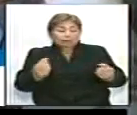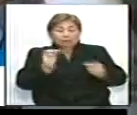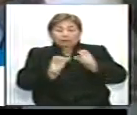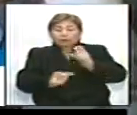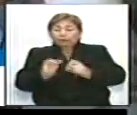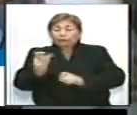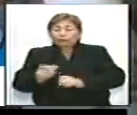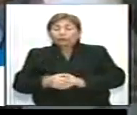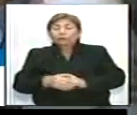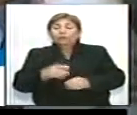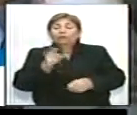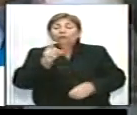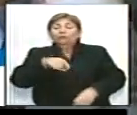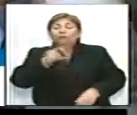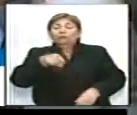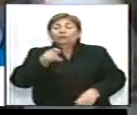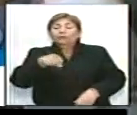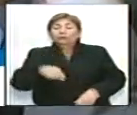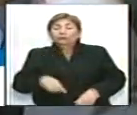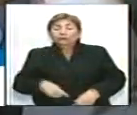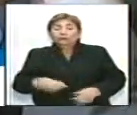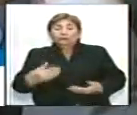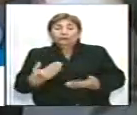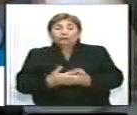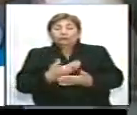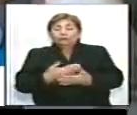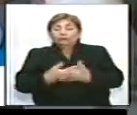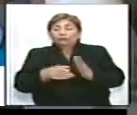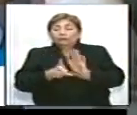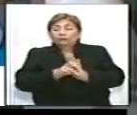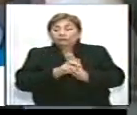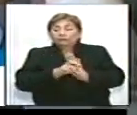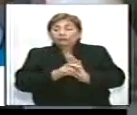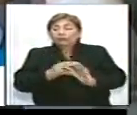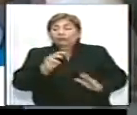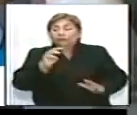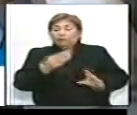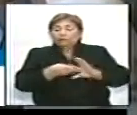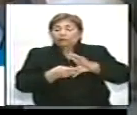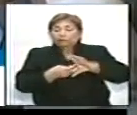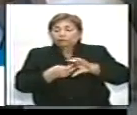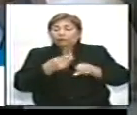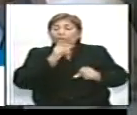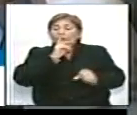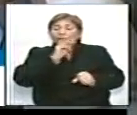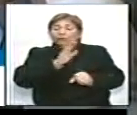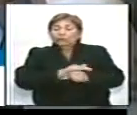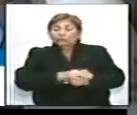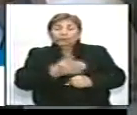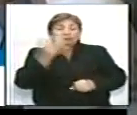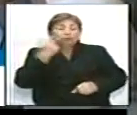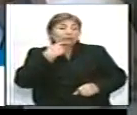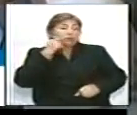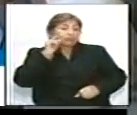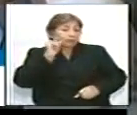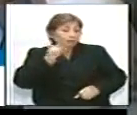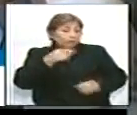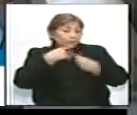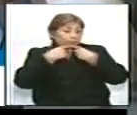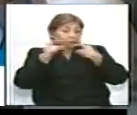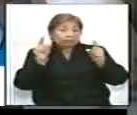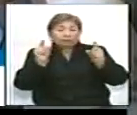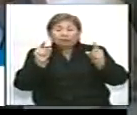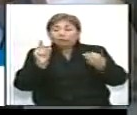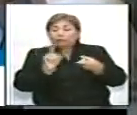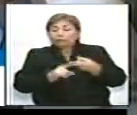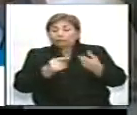ciudadanos, que necesitamos una nueva ley de minería, y él se ha comprometido, y es más, dijo en 28 de julio que ya lo trae. Entonces, hasta